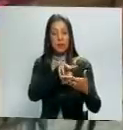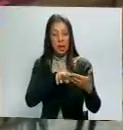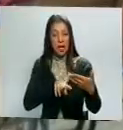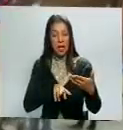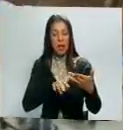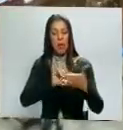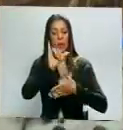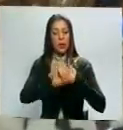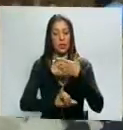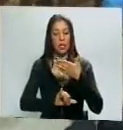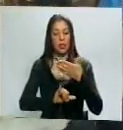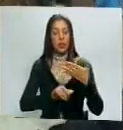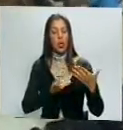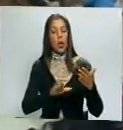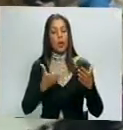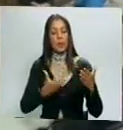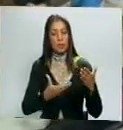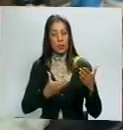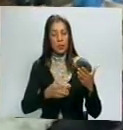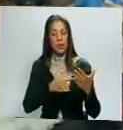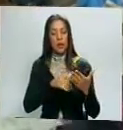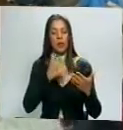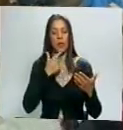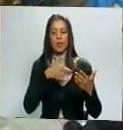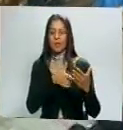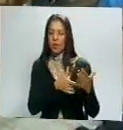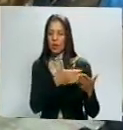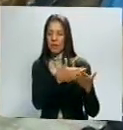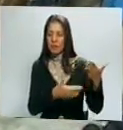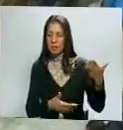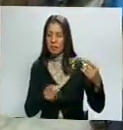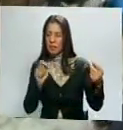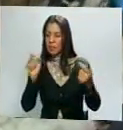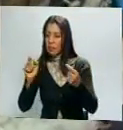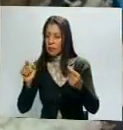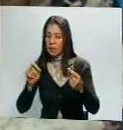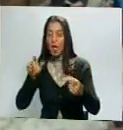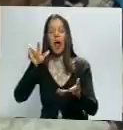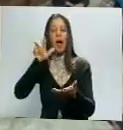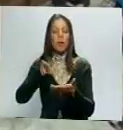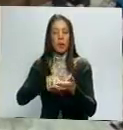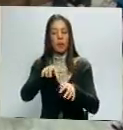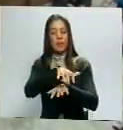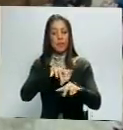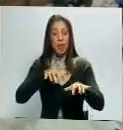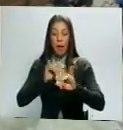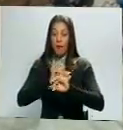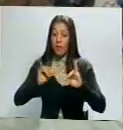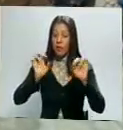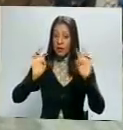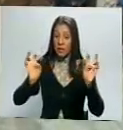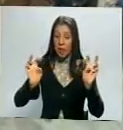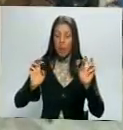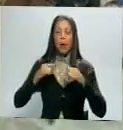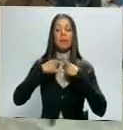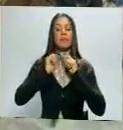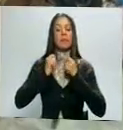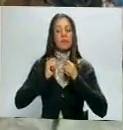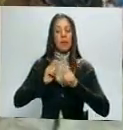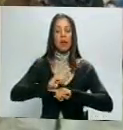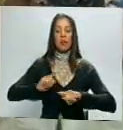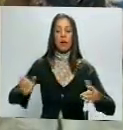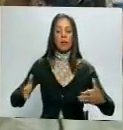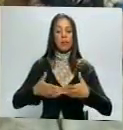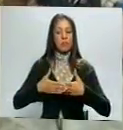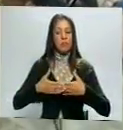del proyecto constituyente correspondiente, el cual fue aprobado por unanimidad. Agotada la materia, el primer vicepresidente levantó la sesión